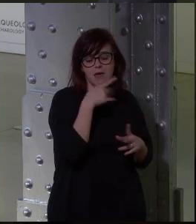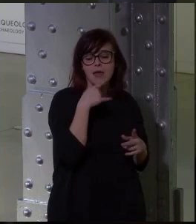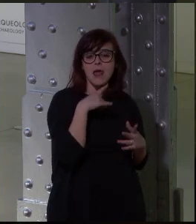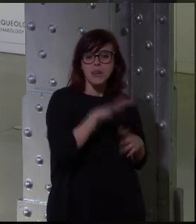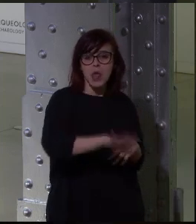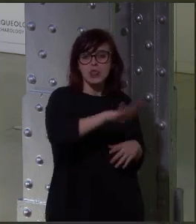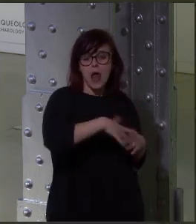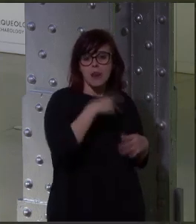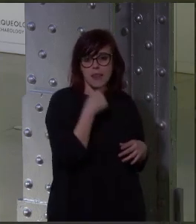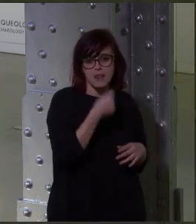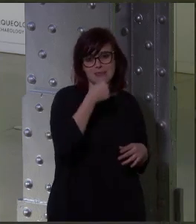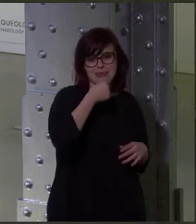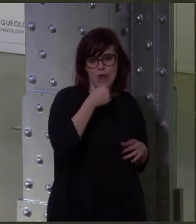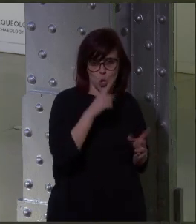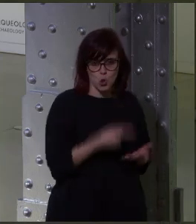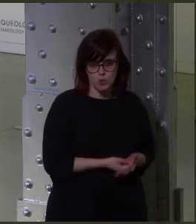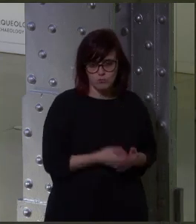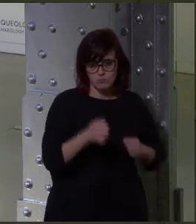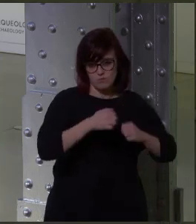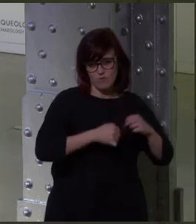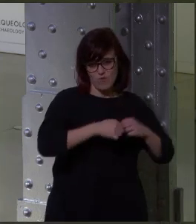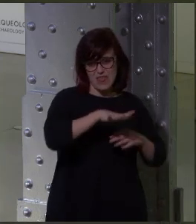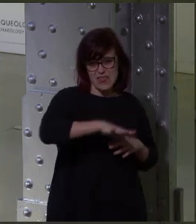¿Por qué todavía no